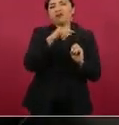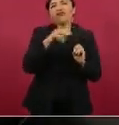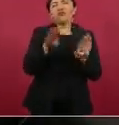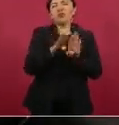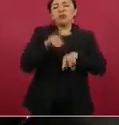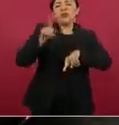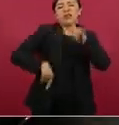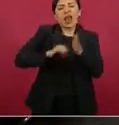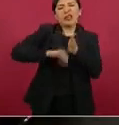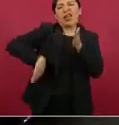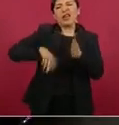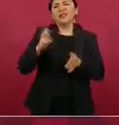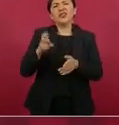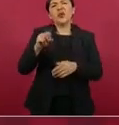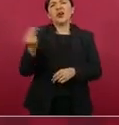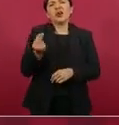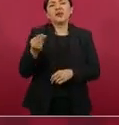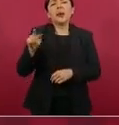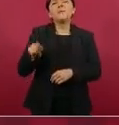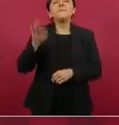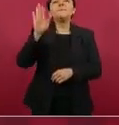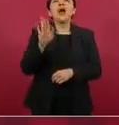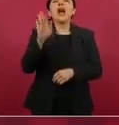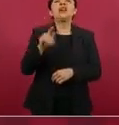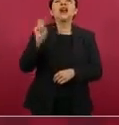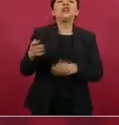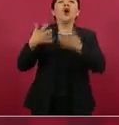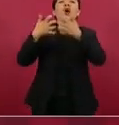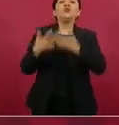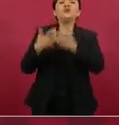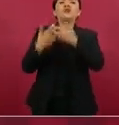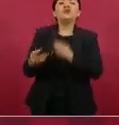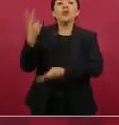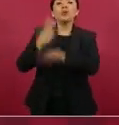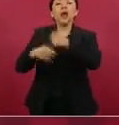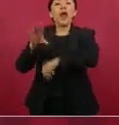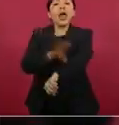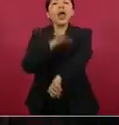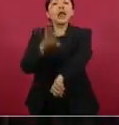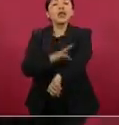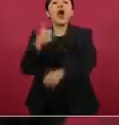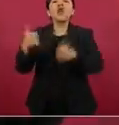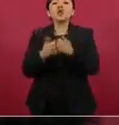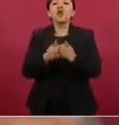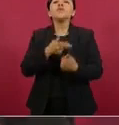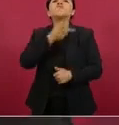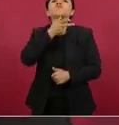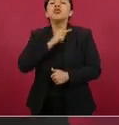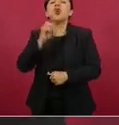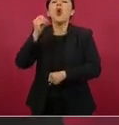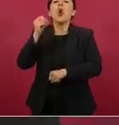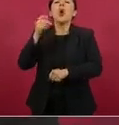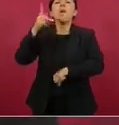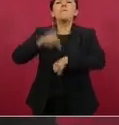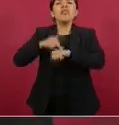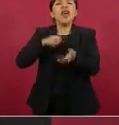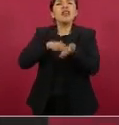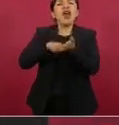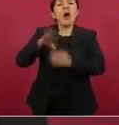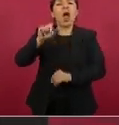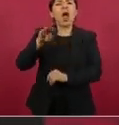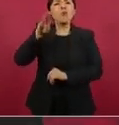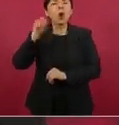excluyeron, como si se tratara de plantas que generaban energía con combustóleo o con carbón,